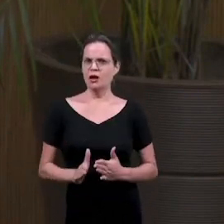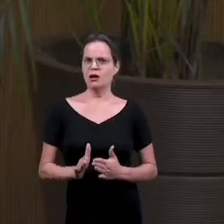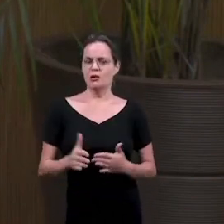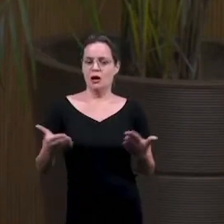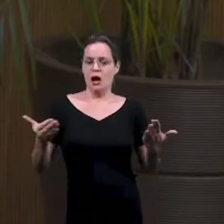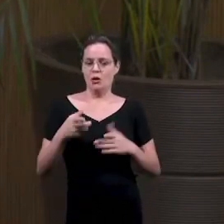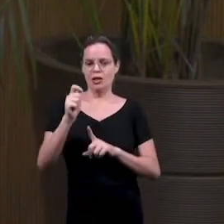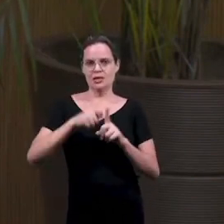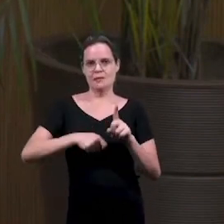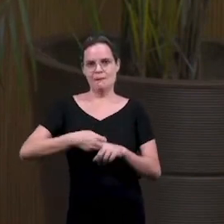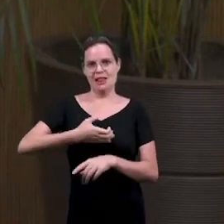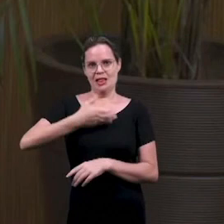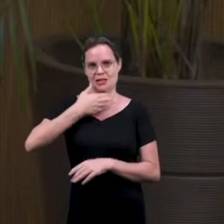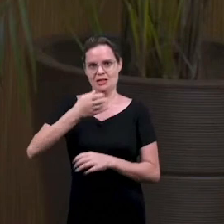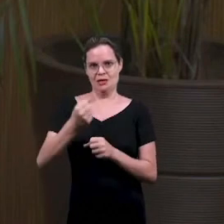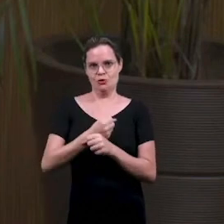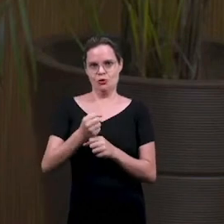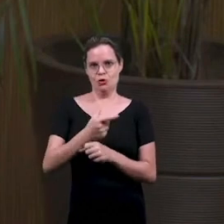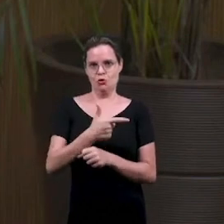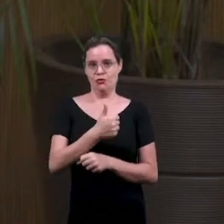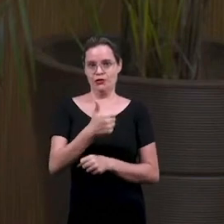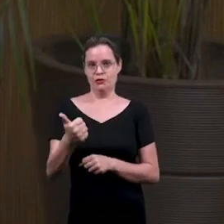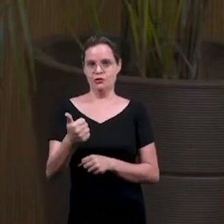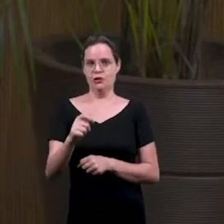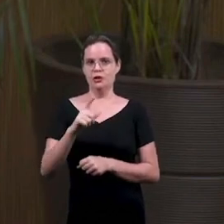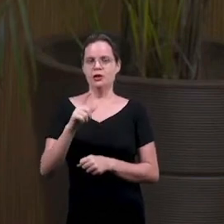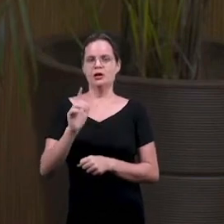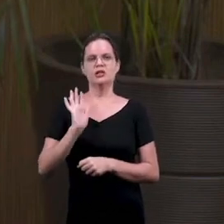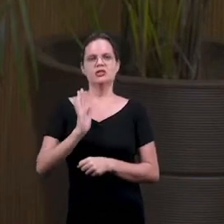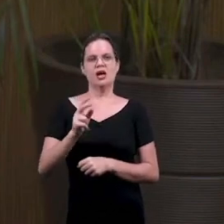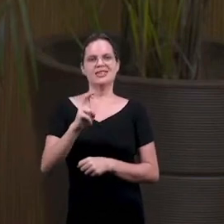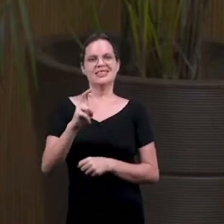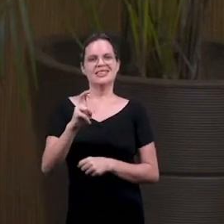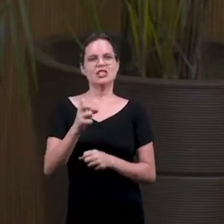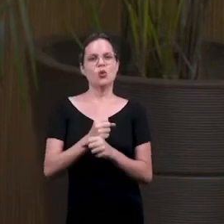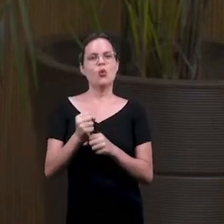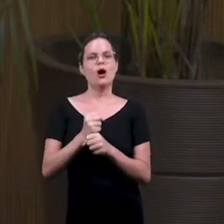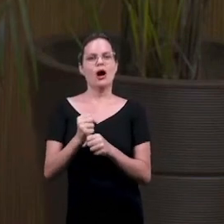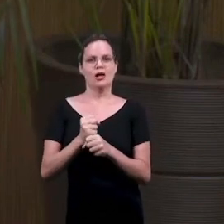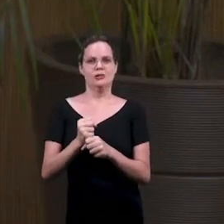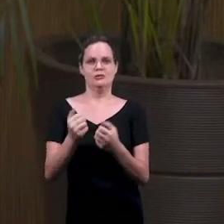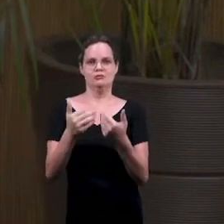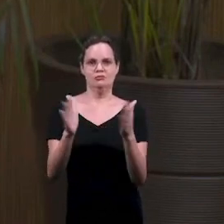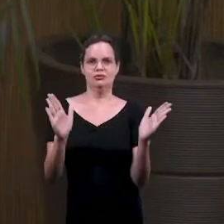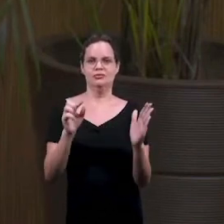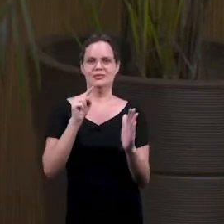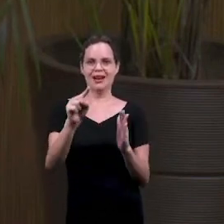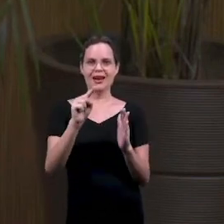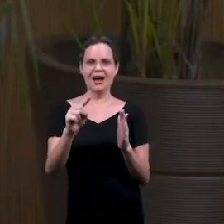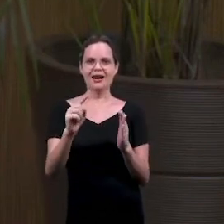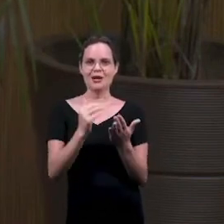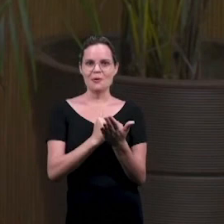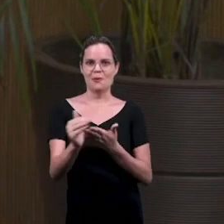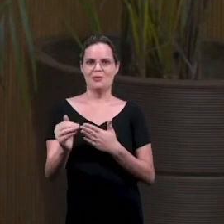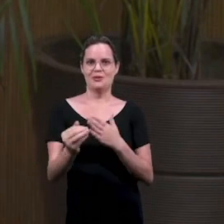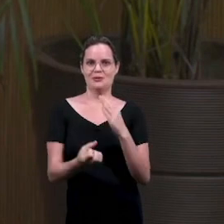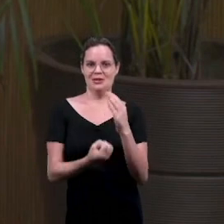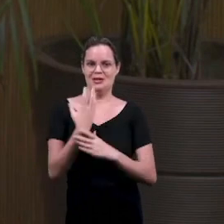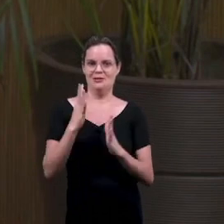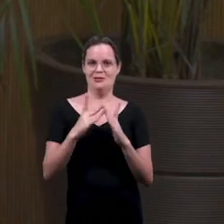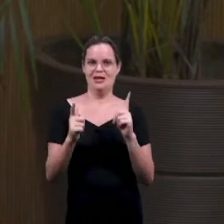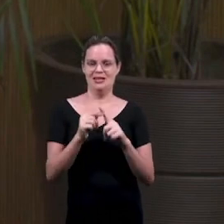fiel, dedicado. En este mes, ahora de diciembre, cumplen 5 años de nuestro primer viaje,